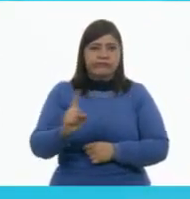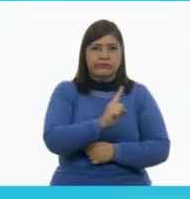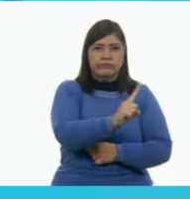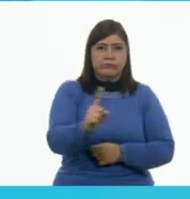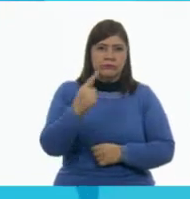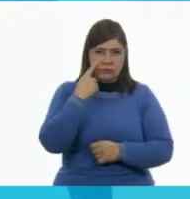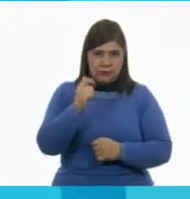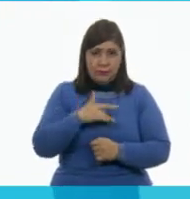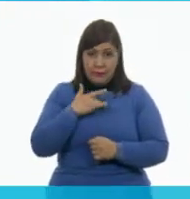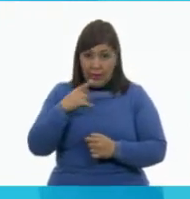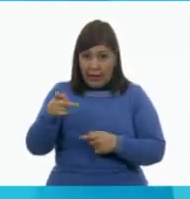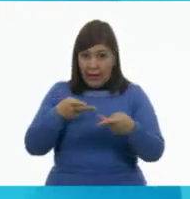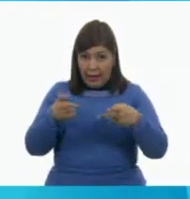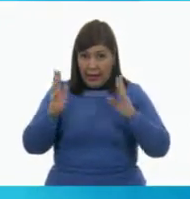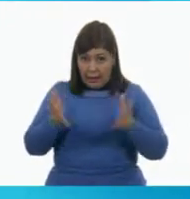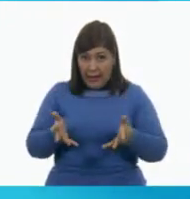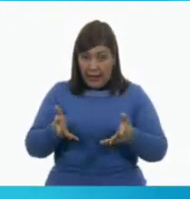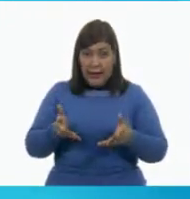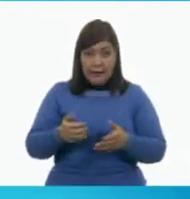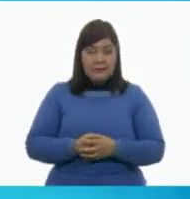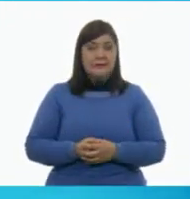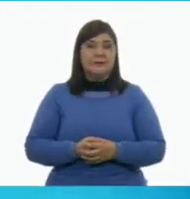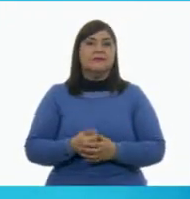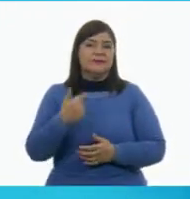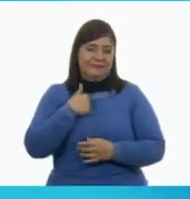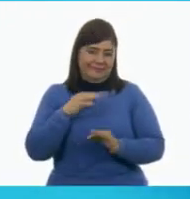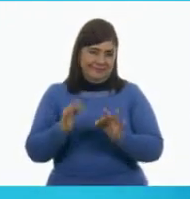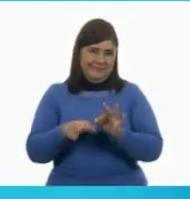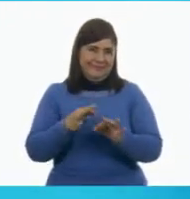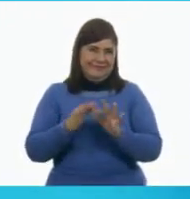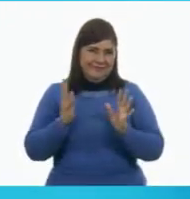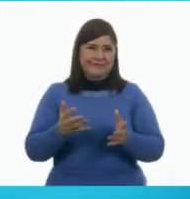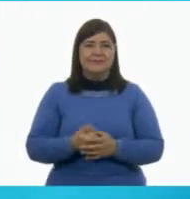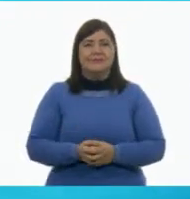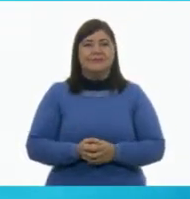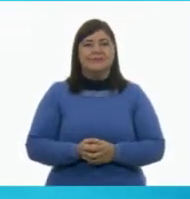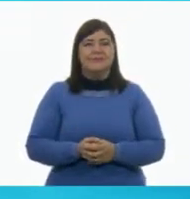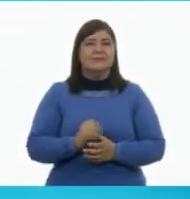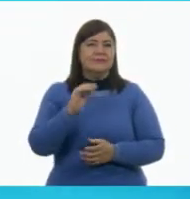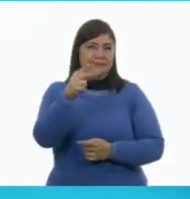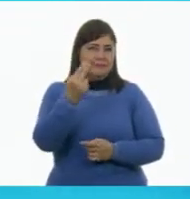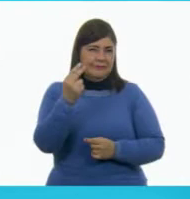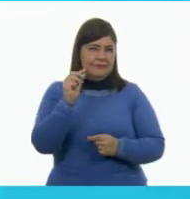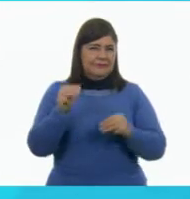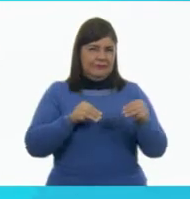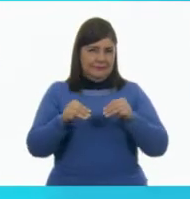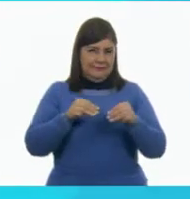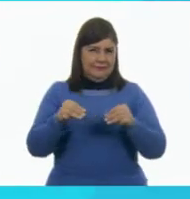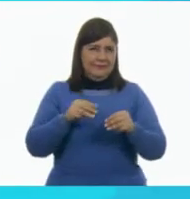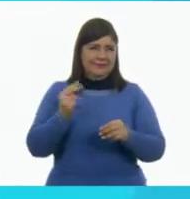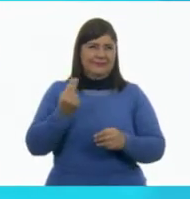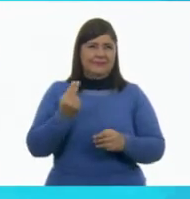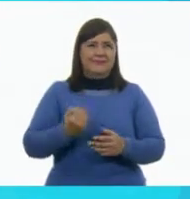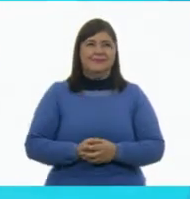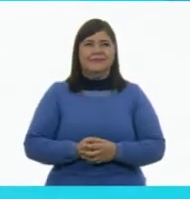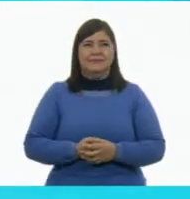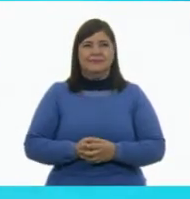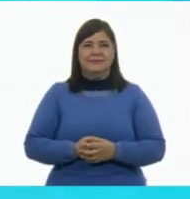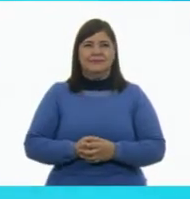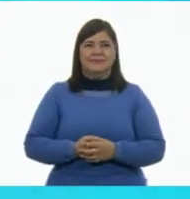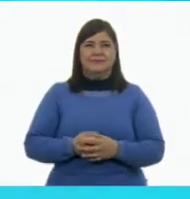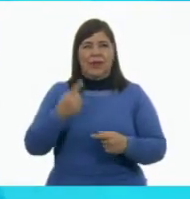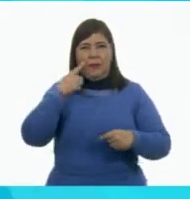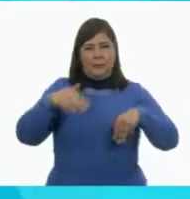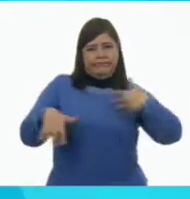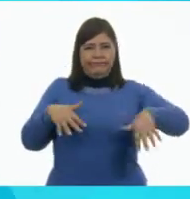¿Estás preparado? ¿Estás preparada? Yo sí. Tal vez necesitas moverte un poquito. Todo el